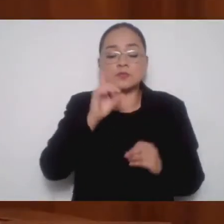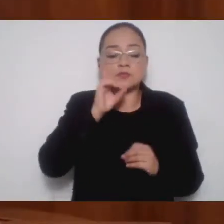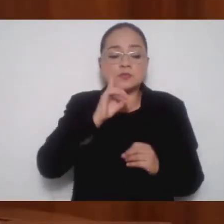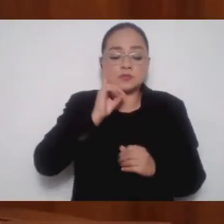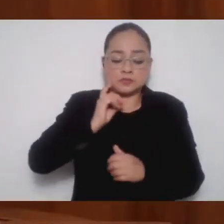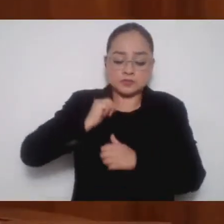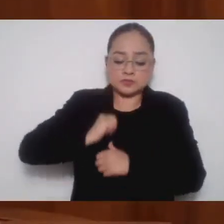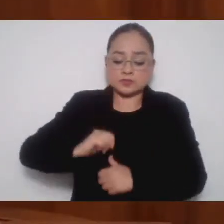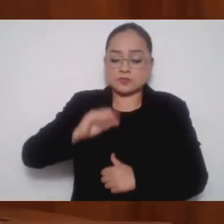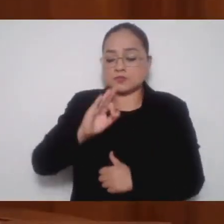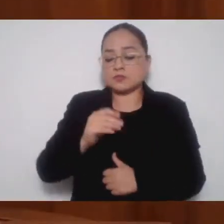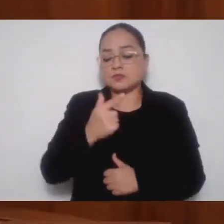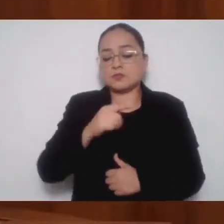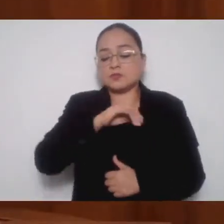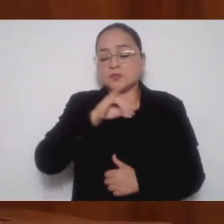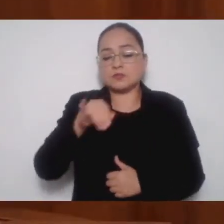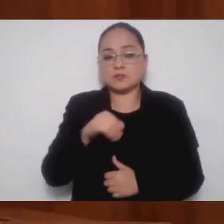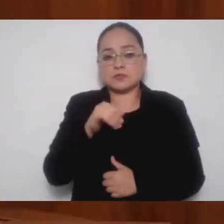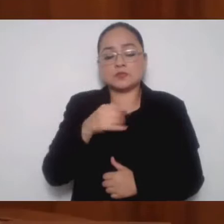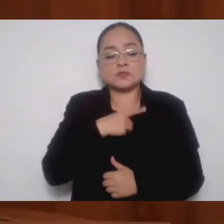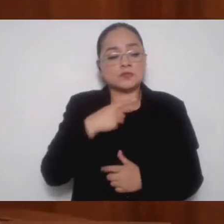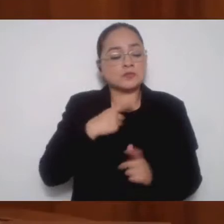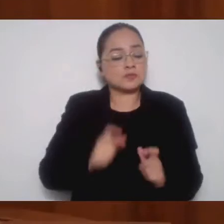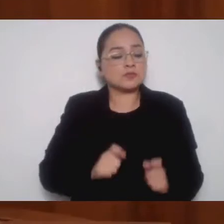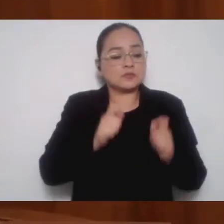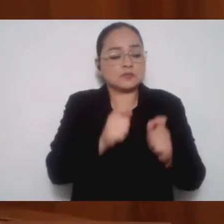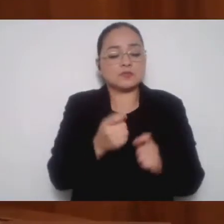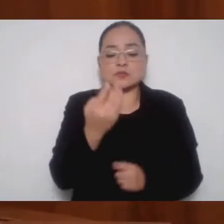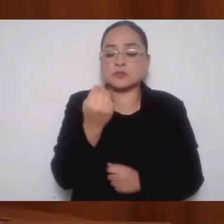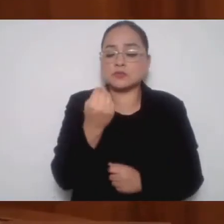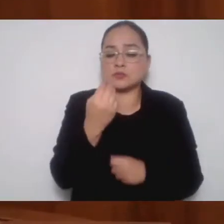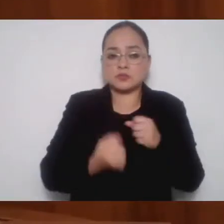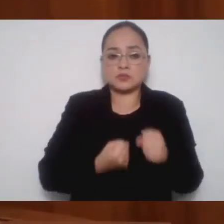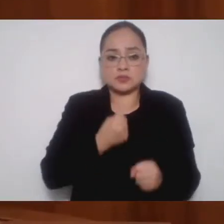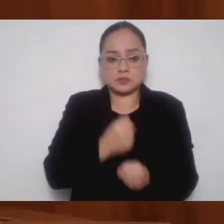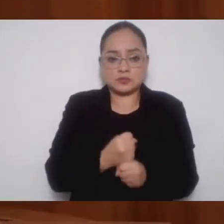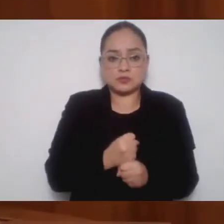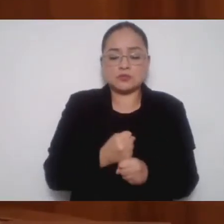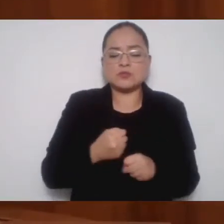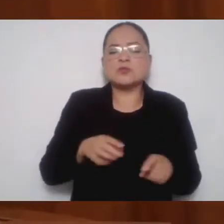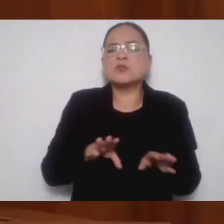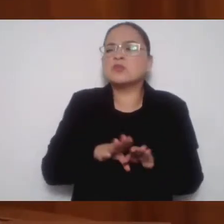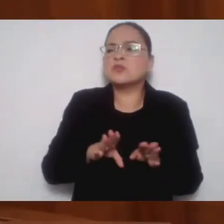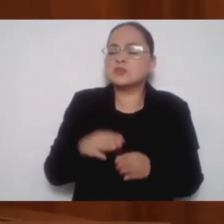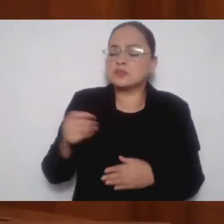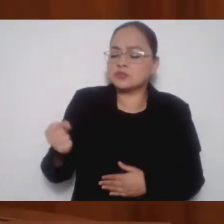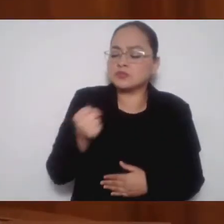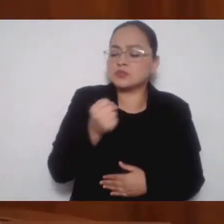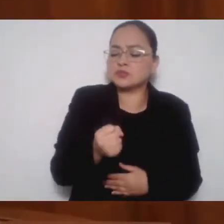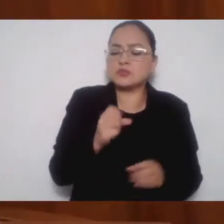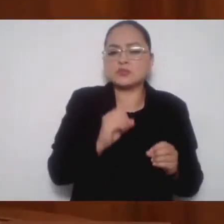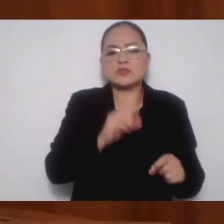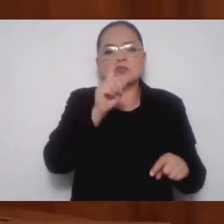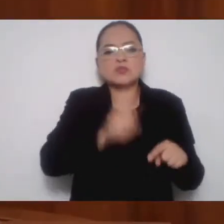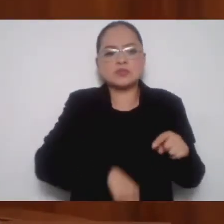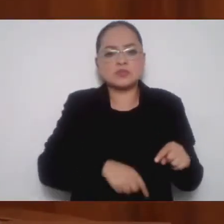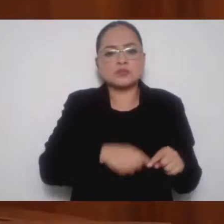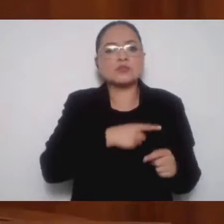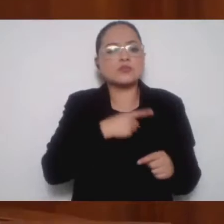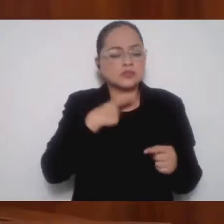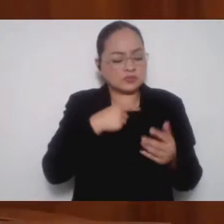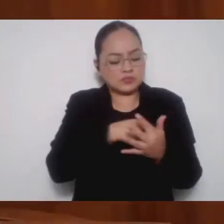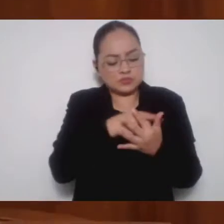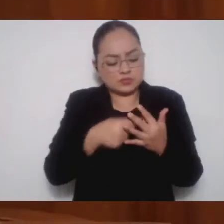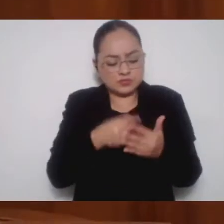general durará en su cargo 9 años y será designado y removido conforme